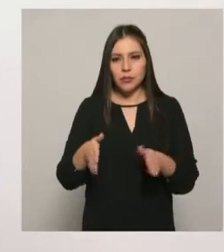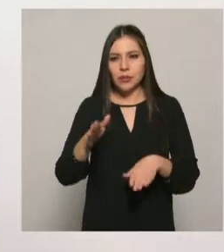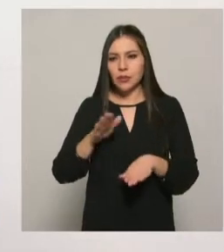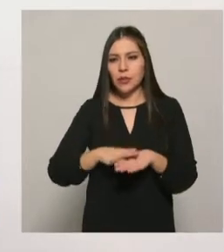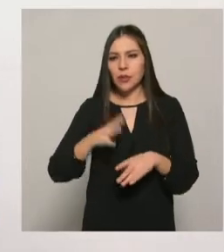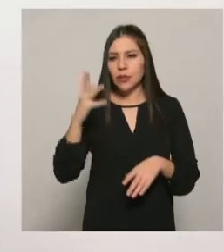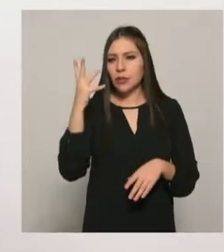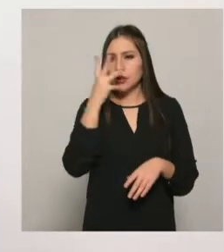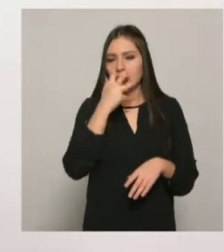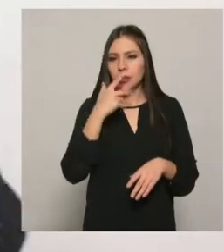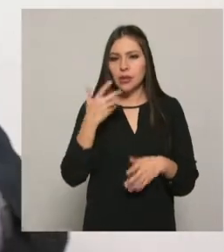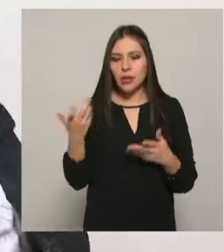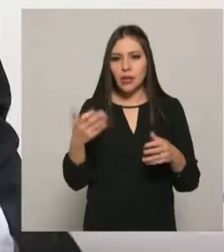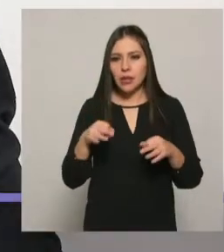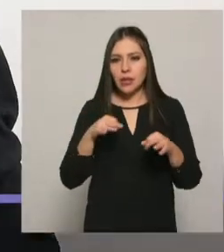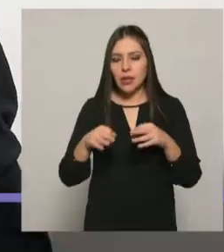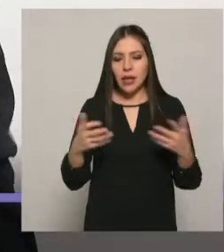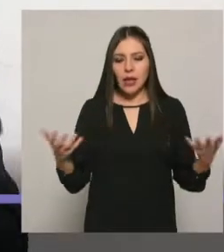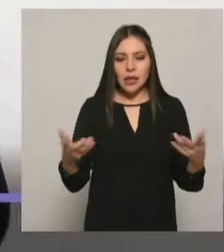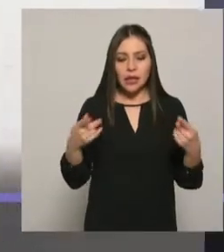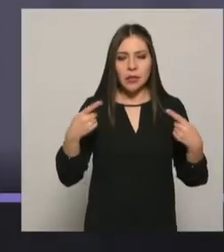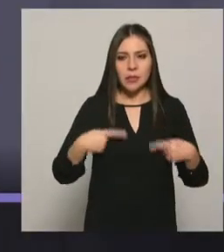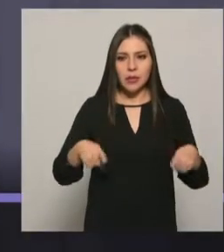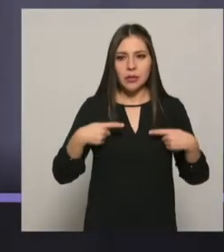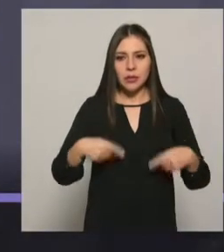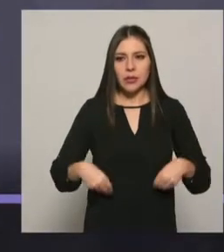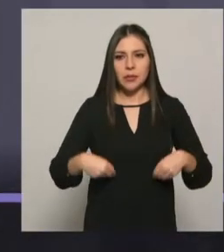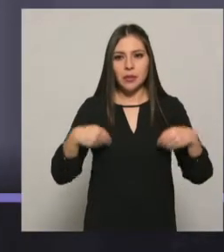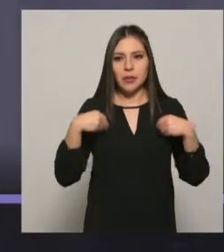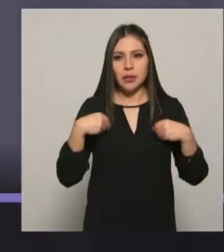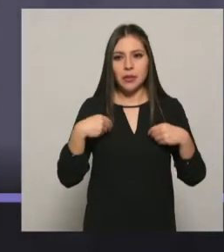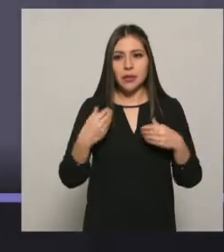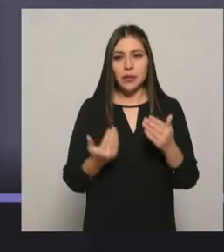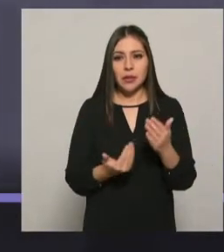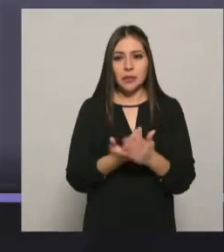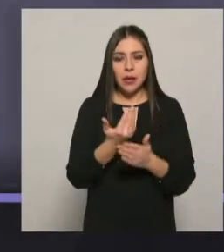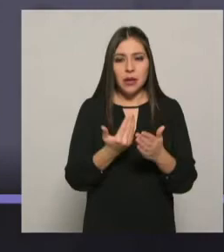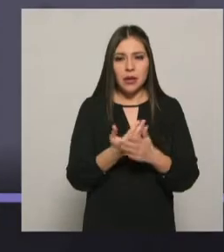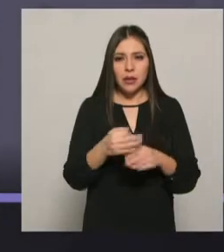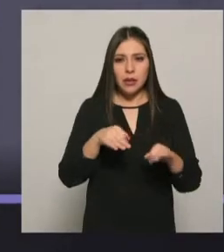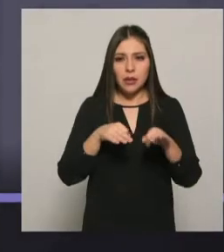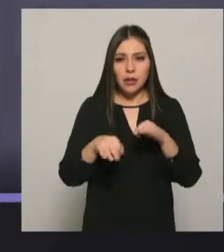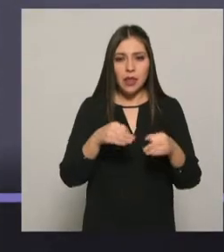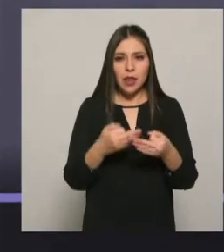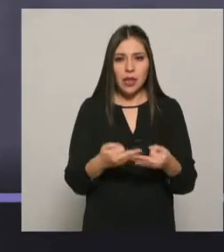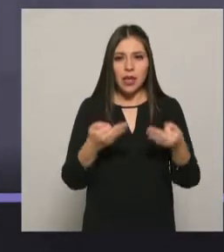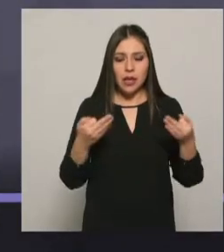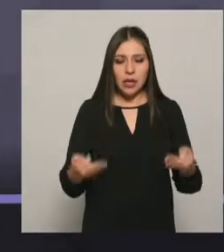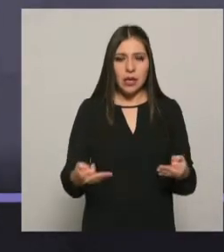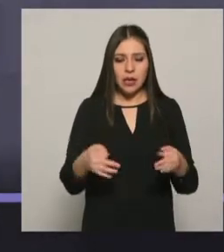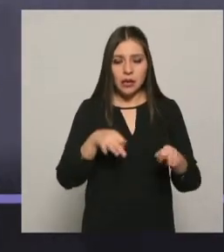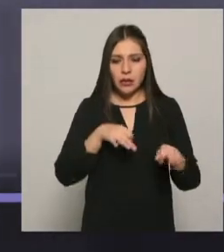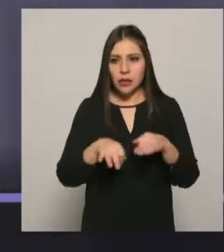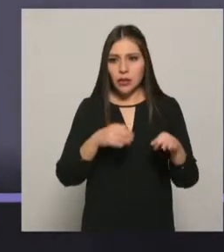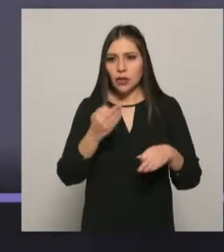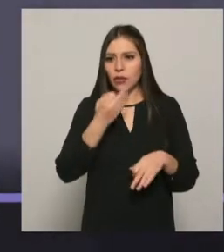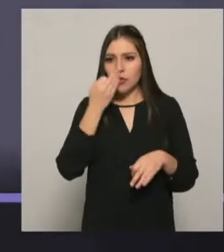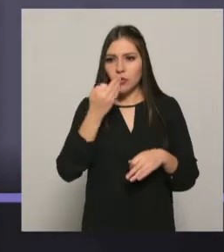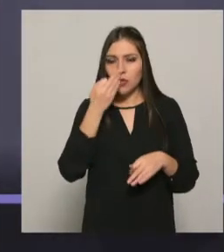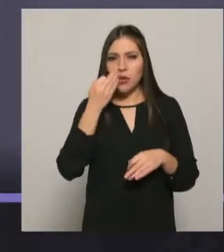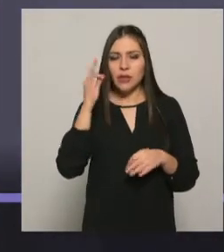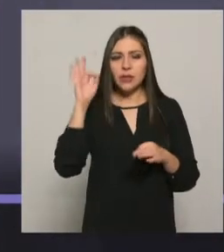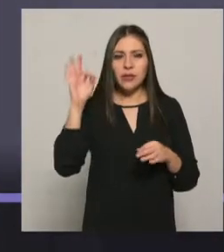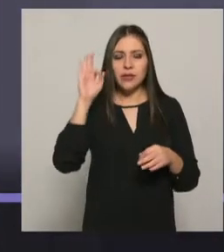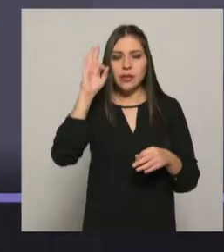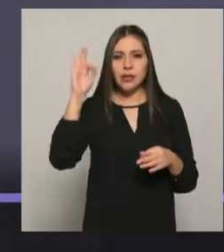trabajos que realizan los habitantes. A partir de la mañana están trabajando la tierra con flores de la